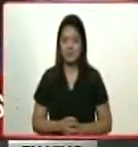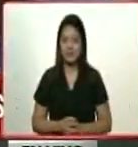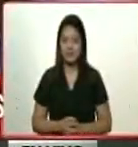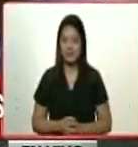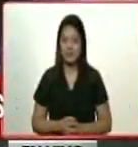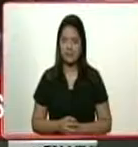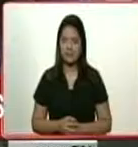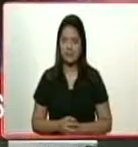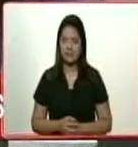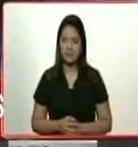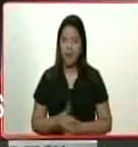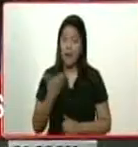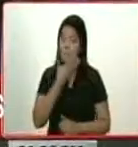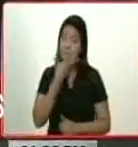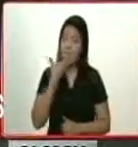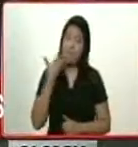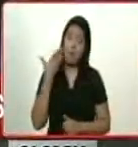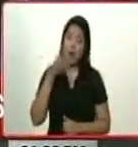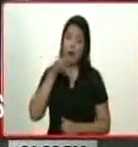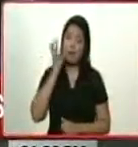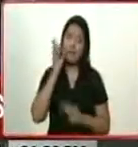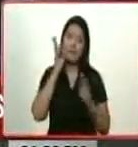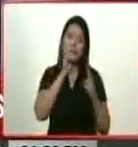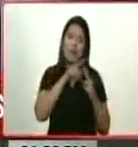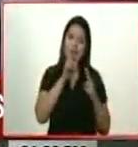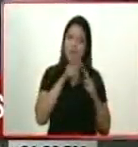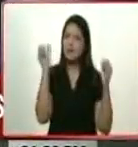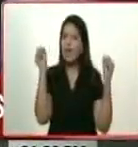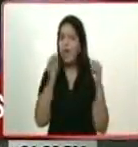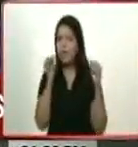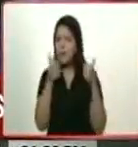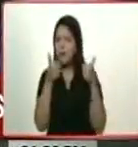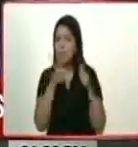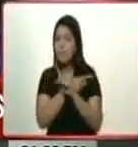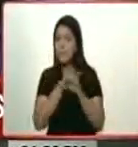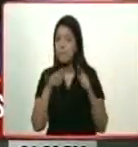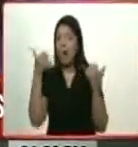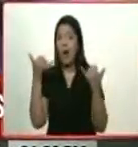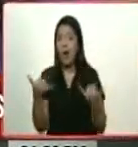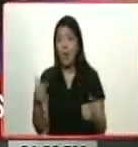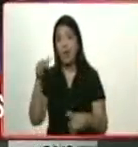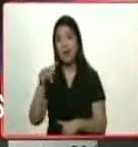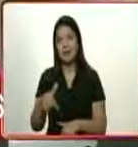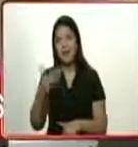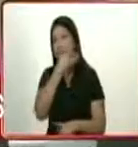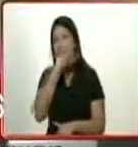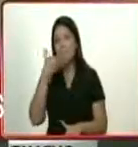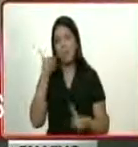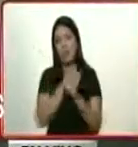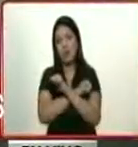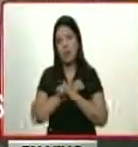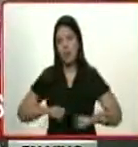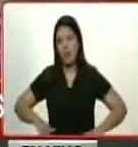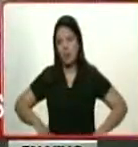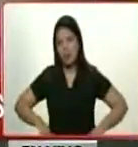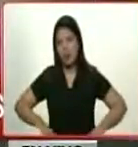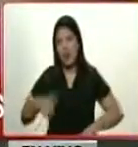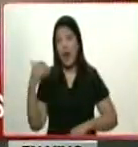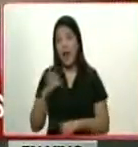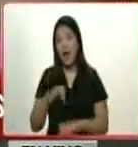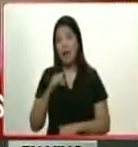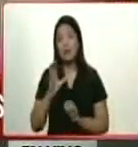de 12 mil familias que viven del café, de la producción de café, del mejor café de Venezuela, que es el café de